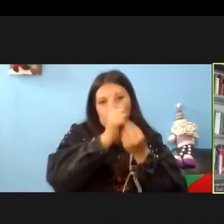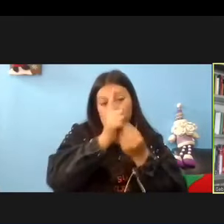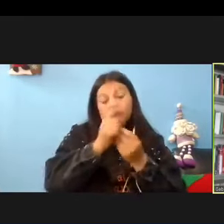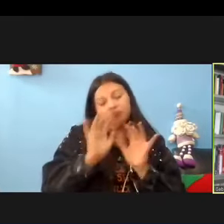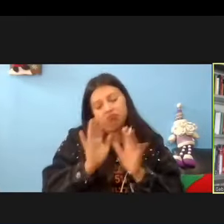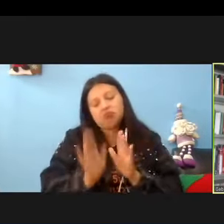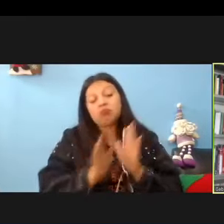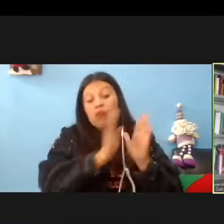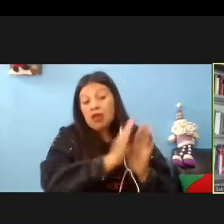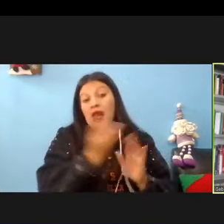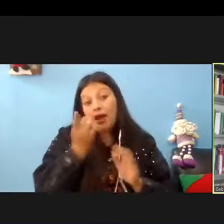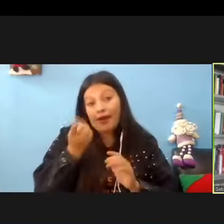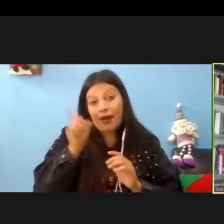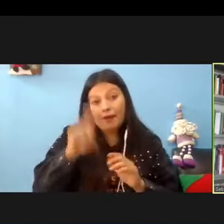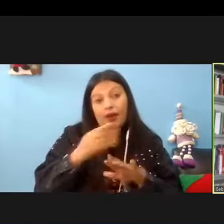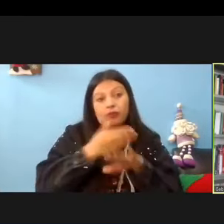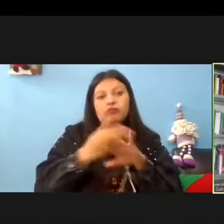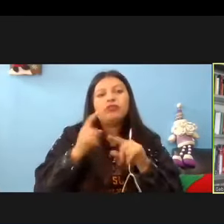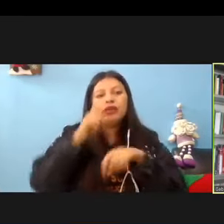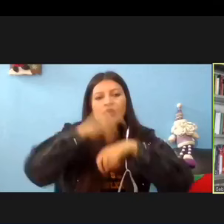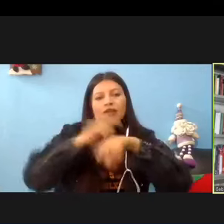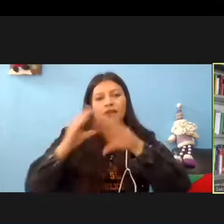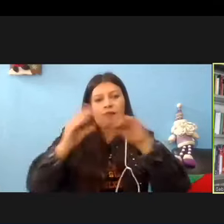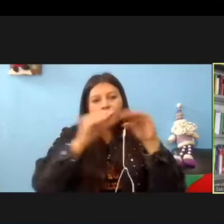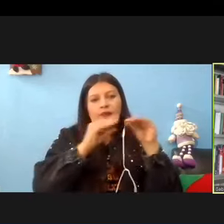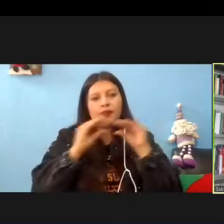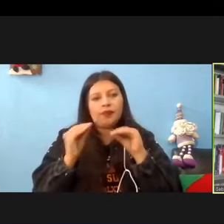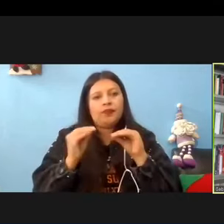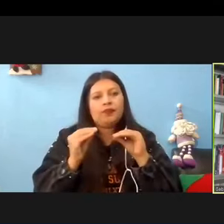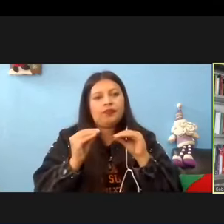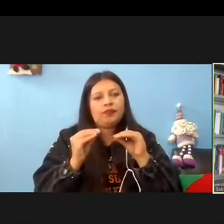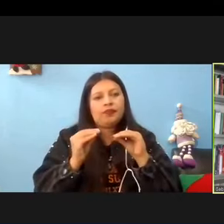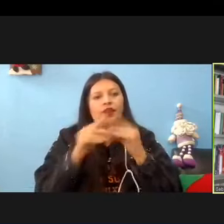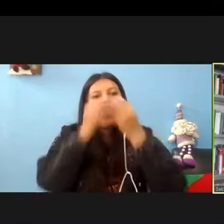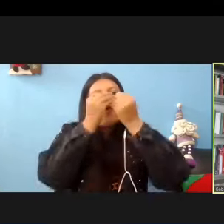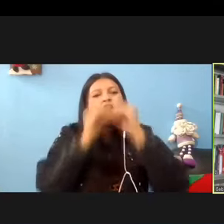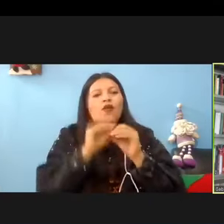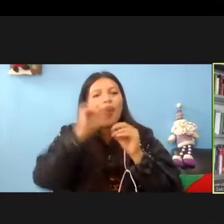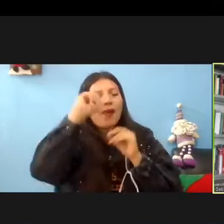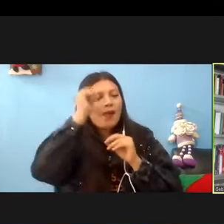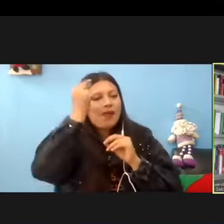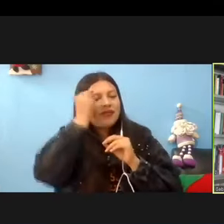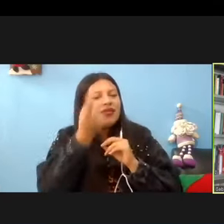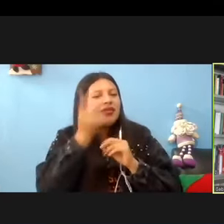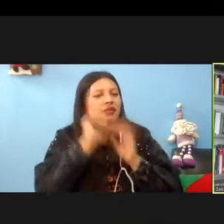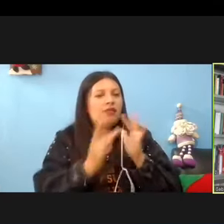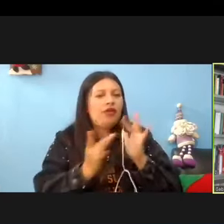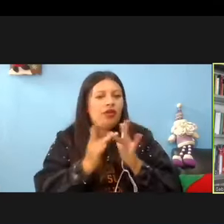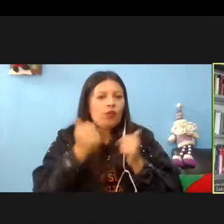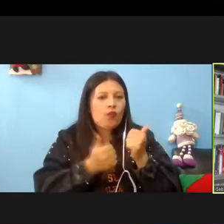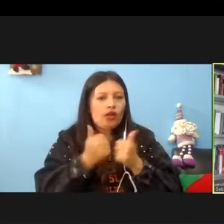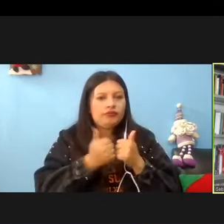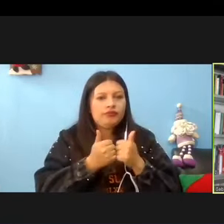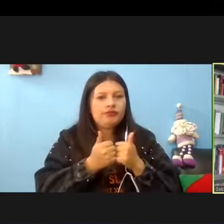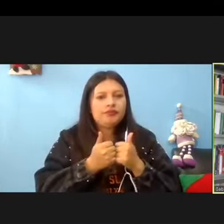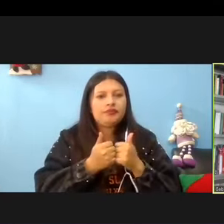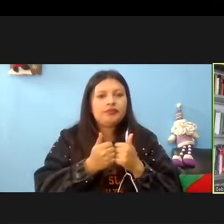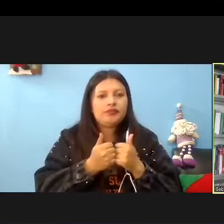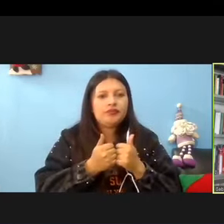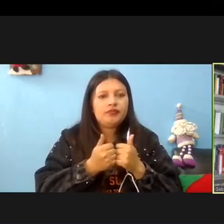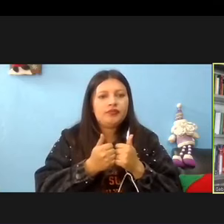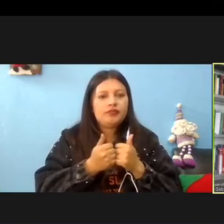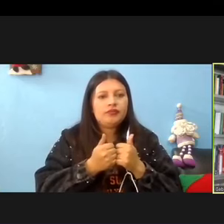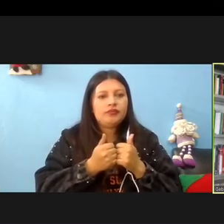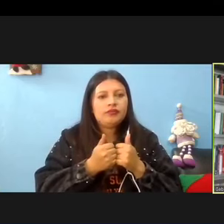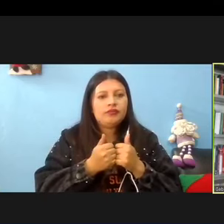momento de hablar de, en esas formas de la memoria, hablar un poquito también desde la memoria, así